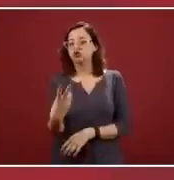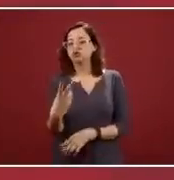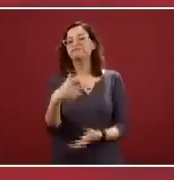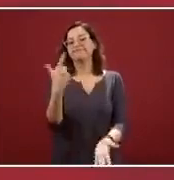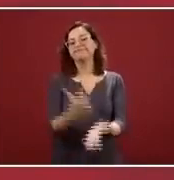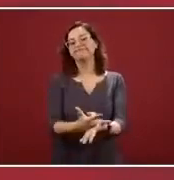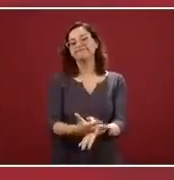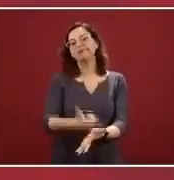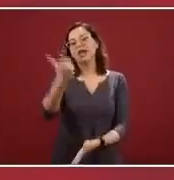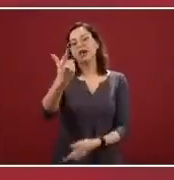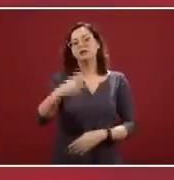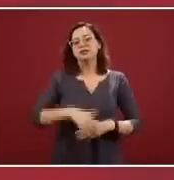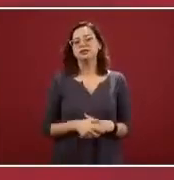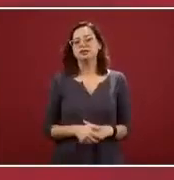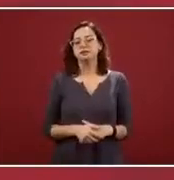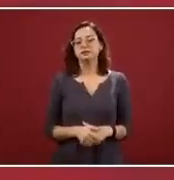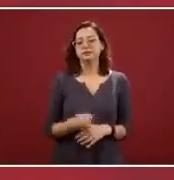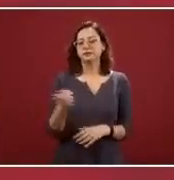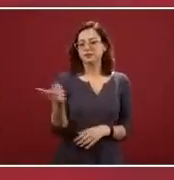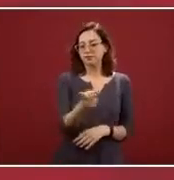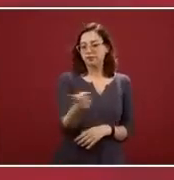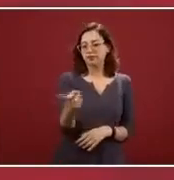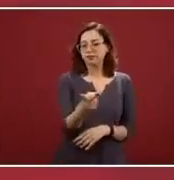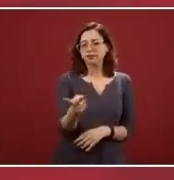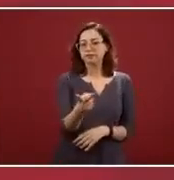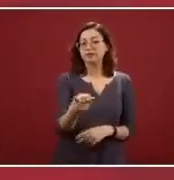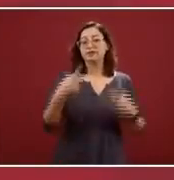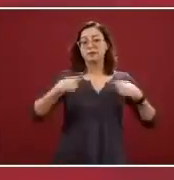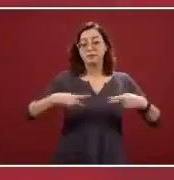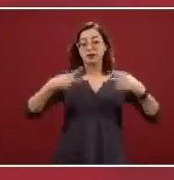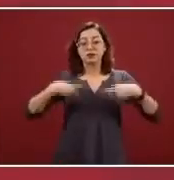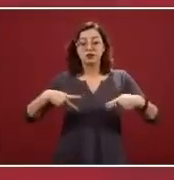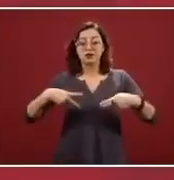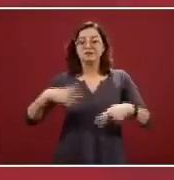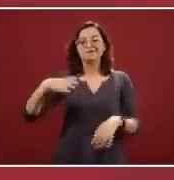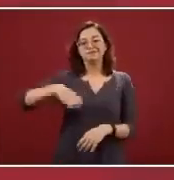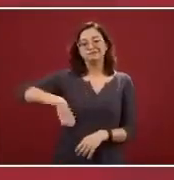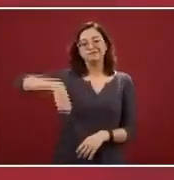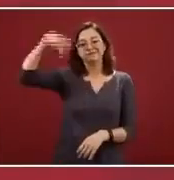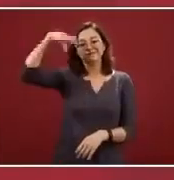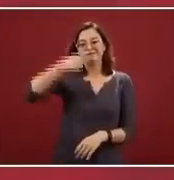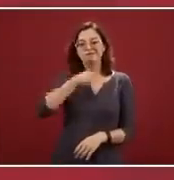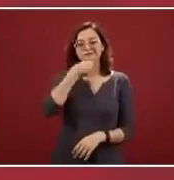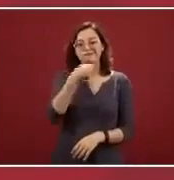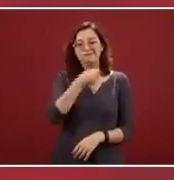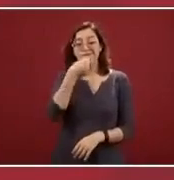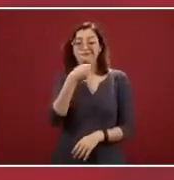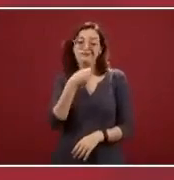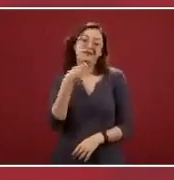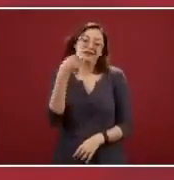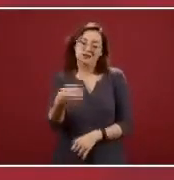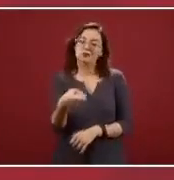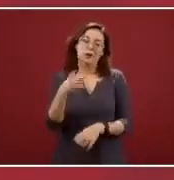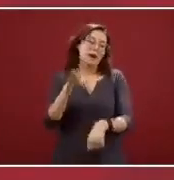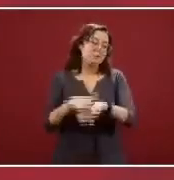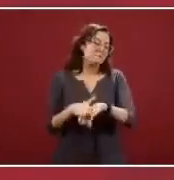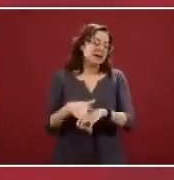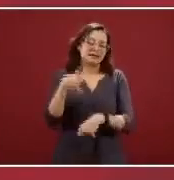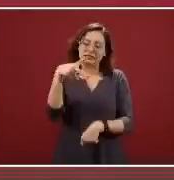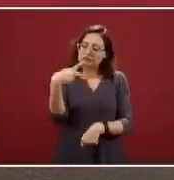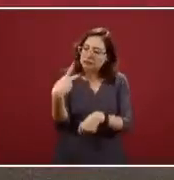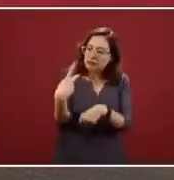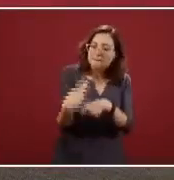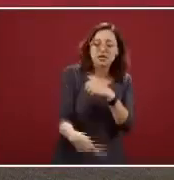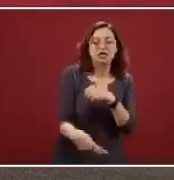casos graves. Ambos son precisamente personas de la tercera edad, lo cual sabemos es uno de los principales factores de